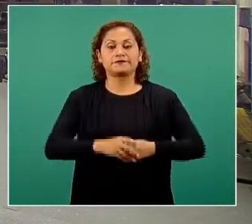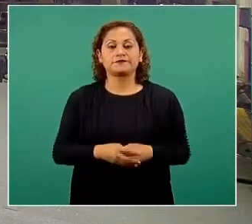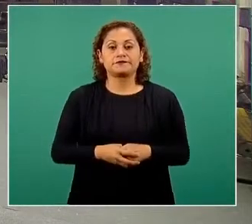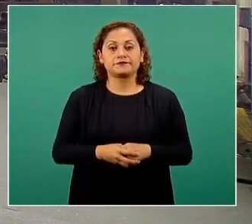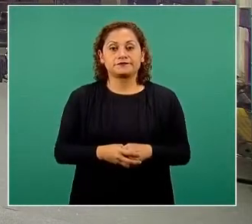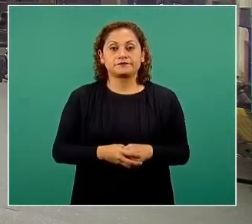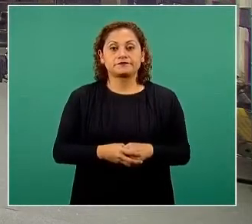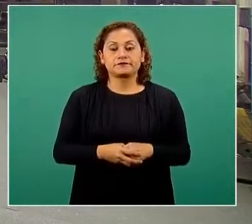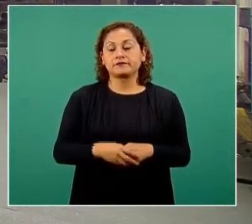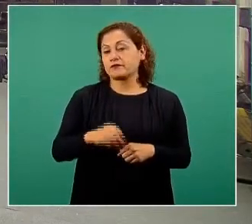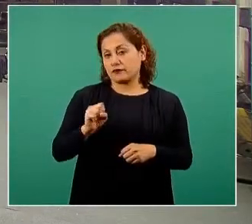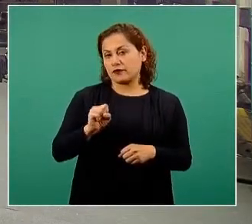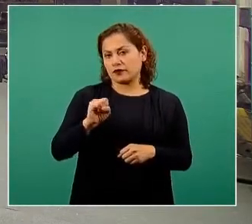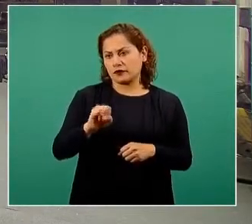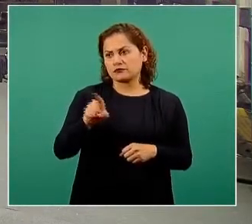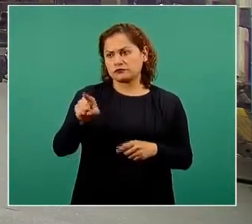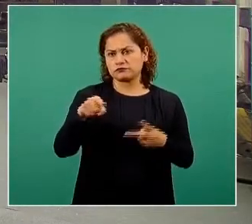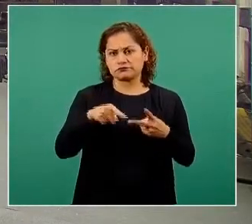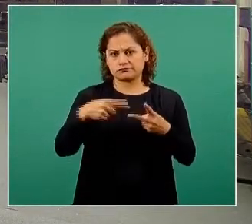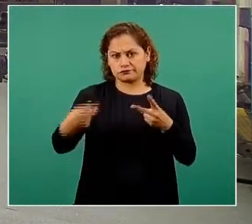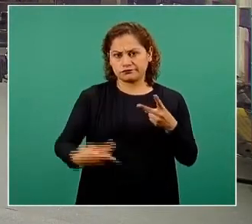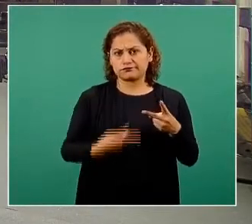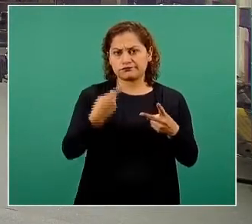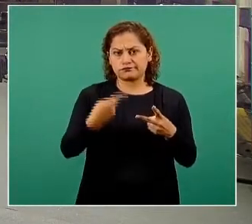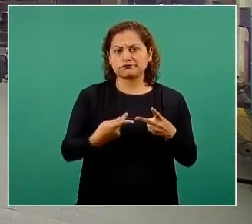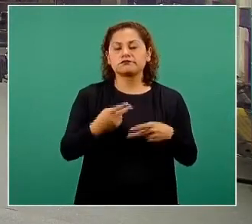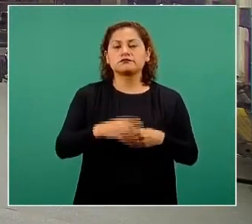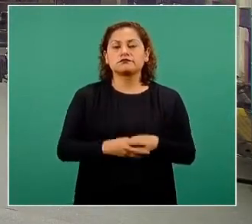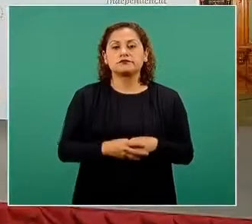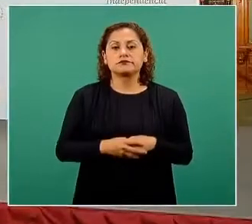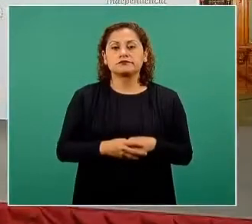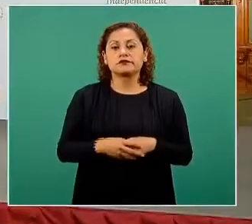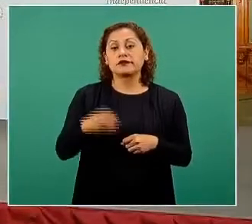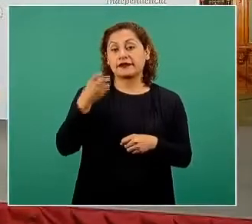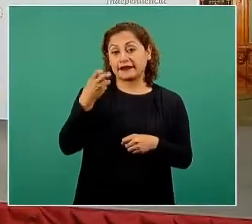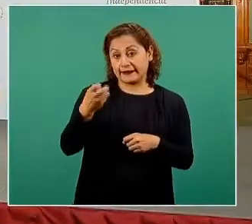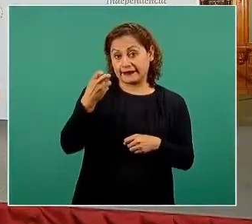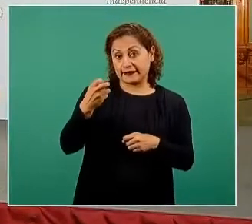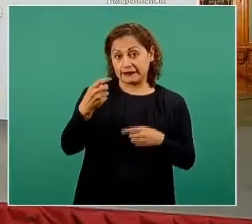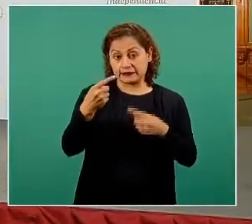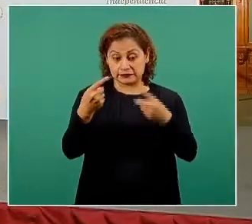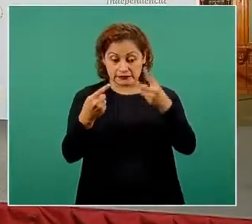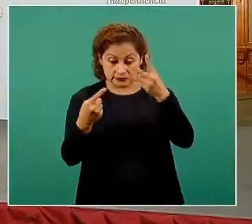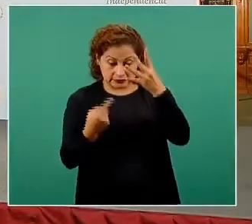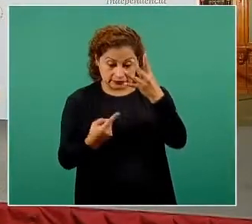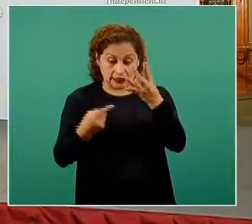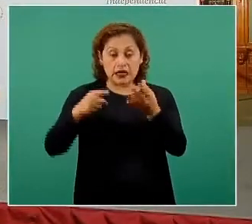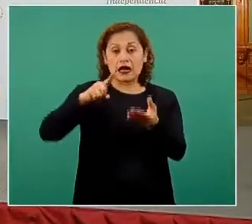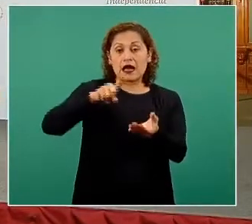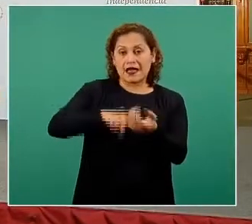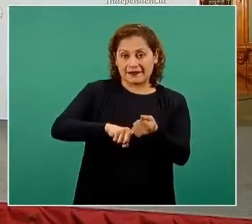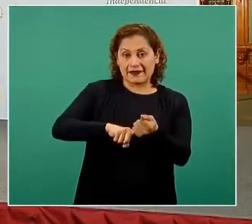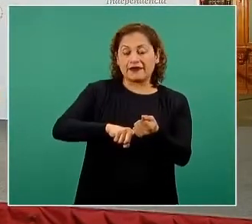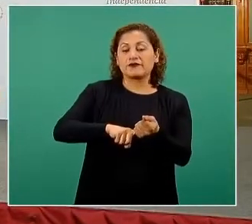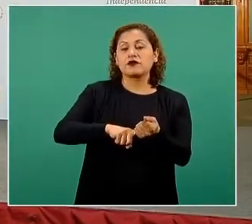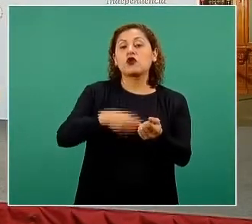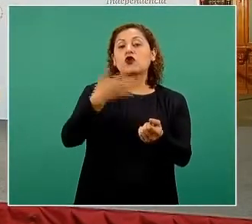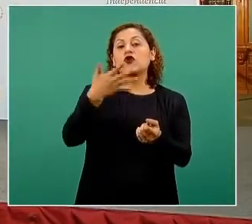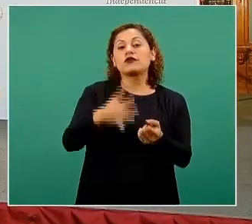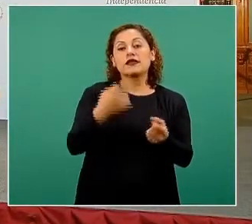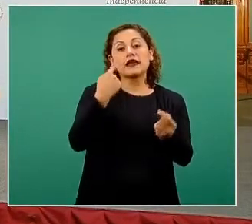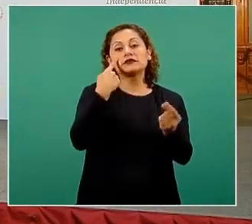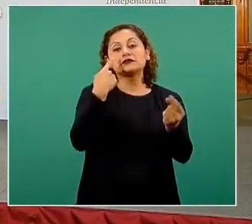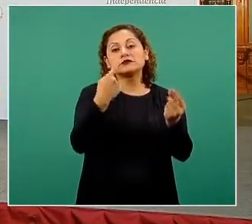Doctora, la segunda pregunta, este es un indicador que de hecho forma parte de los 10 indicadores del semáforo de